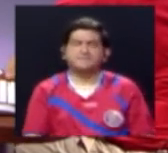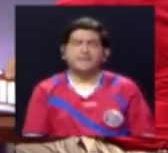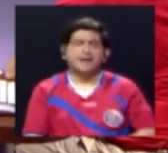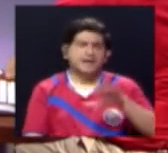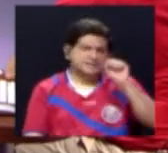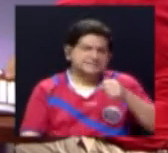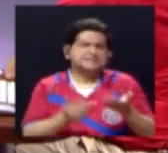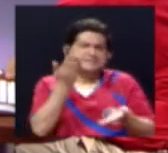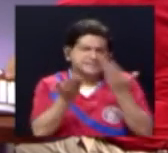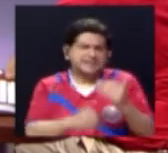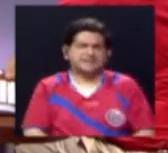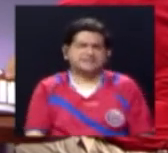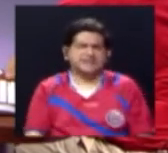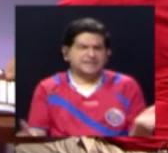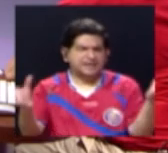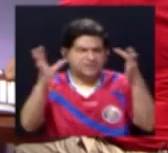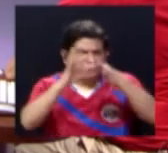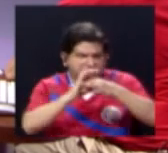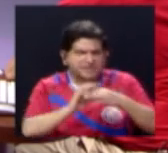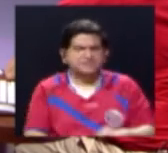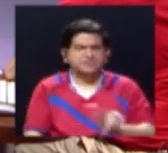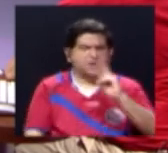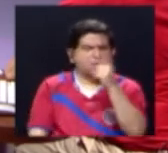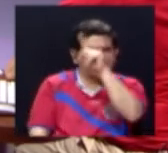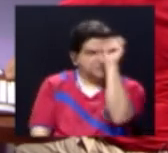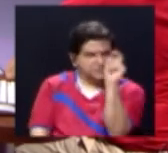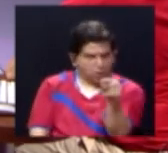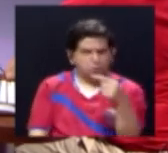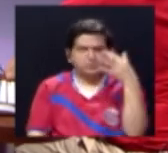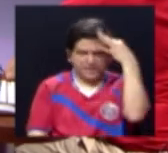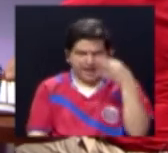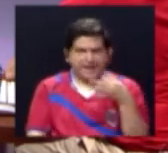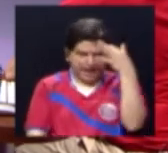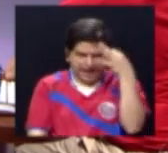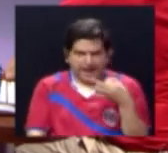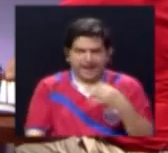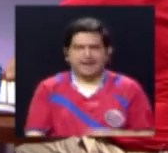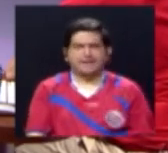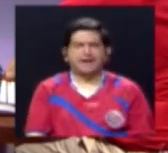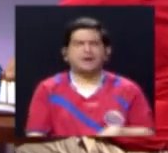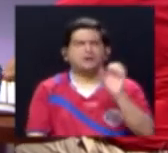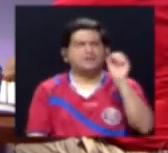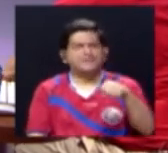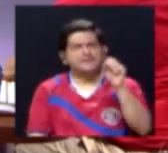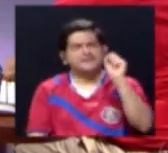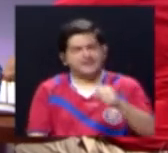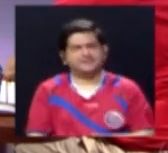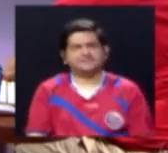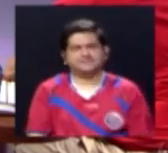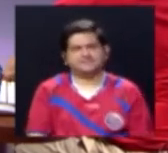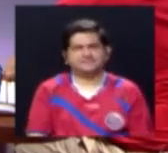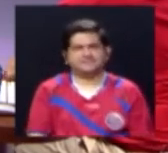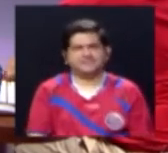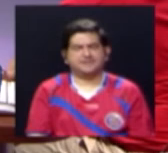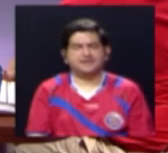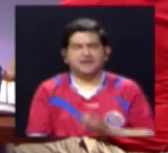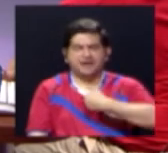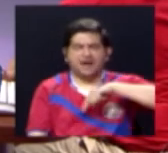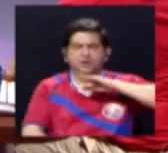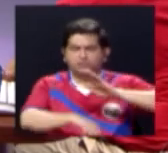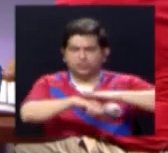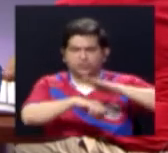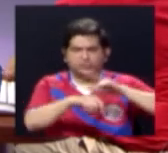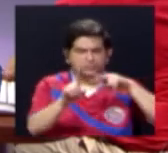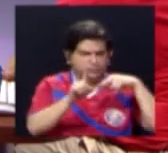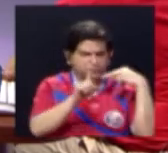tal vez un poco relacionarla con la segunda pregunta que me parece que si nos permite